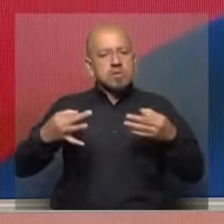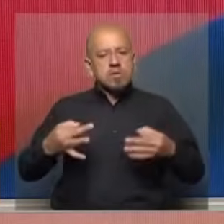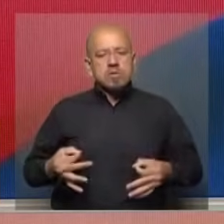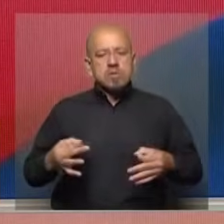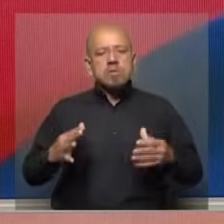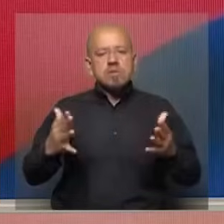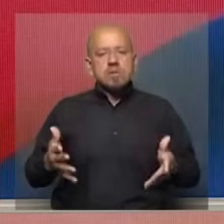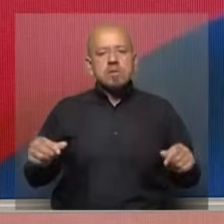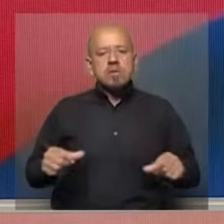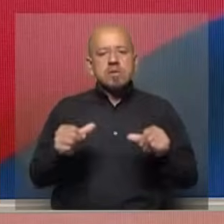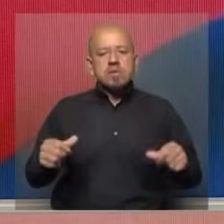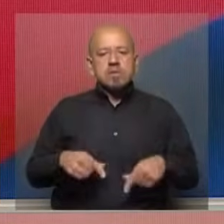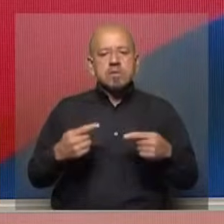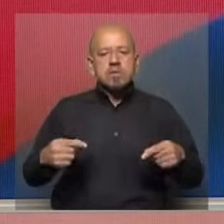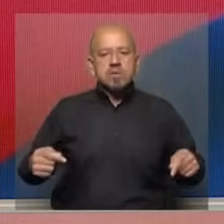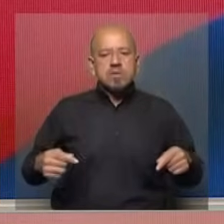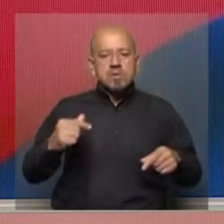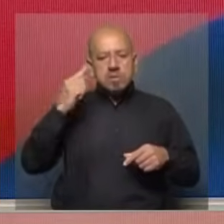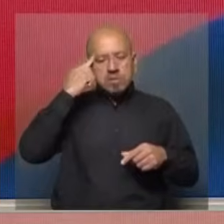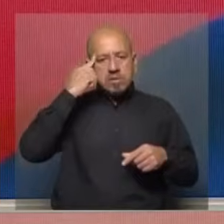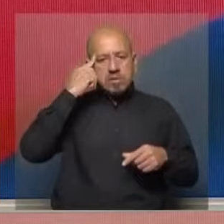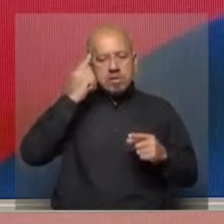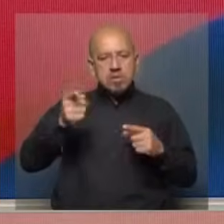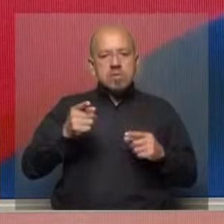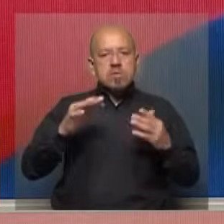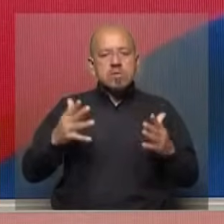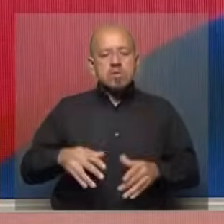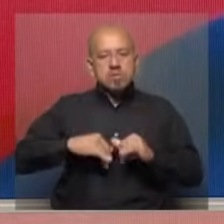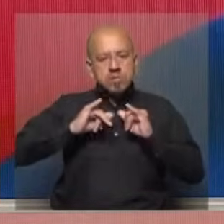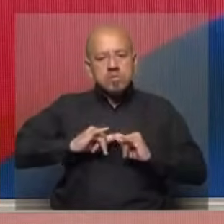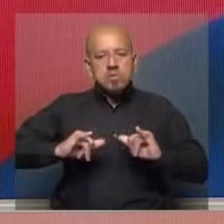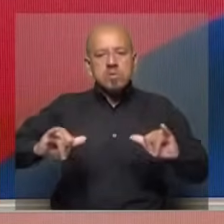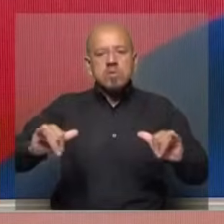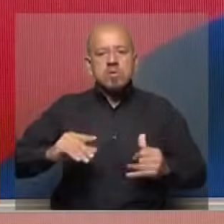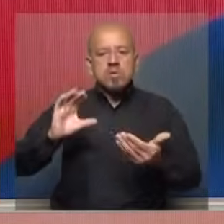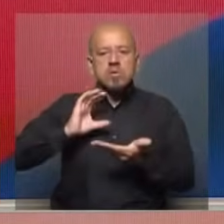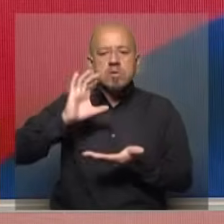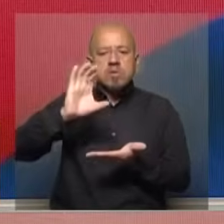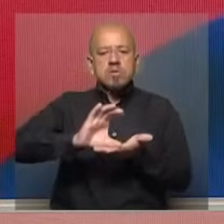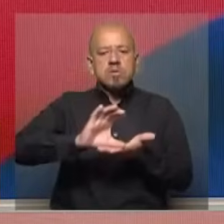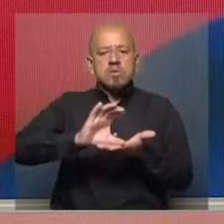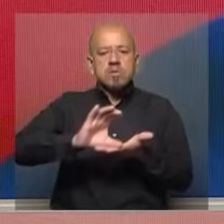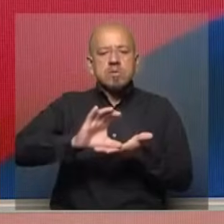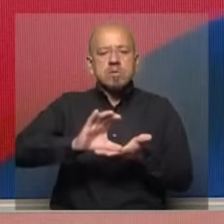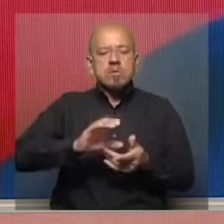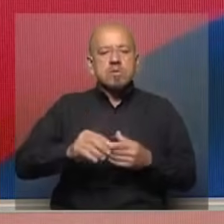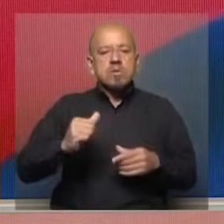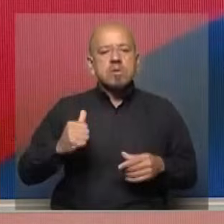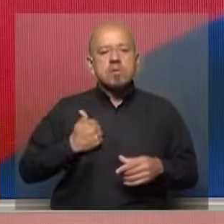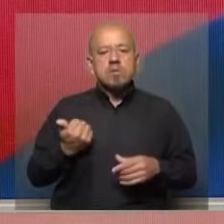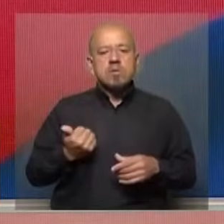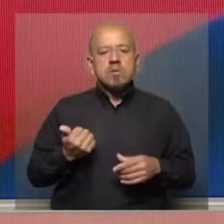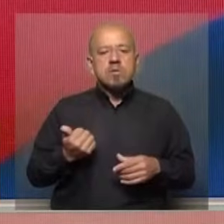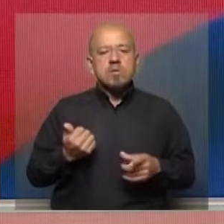cosas pensando en la mañana siguiente, promover determinado tipo de inversiones y aprovechar